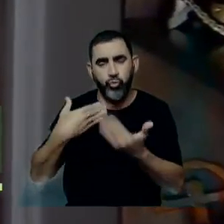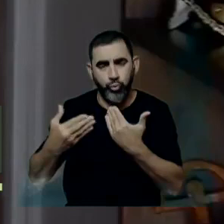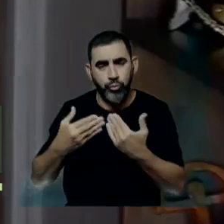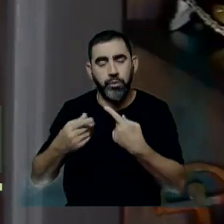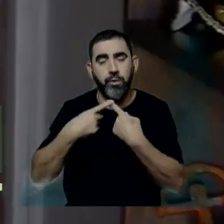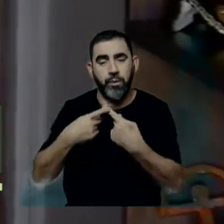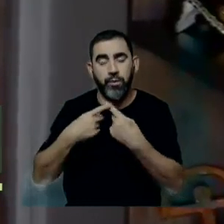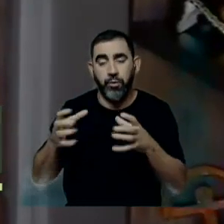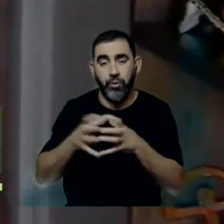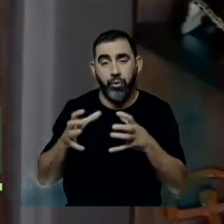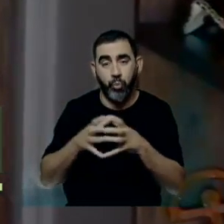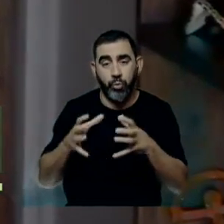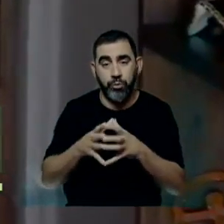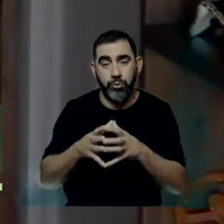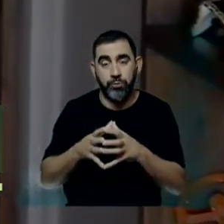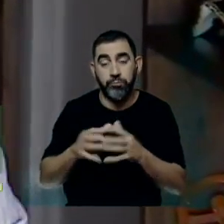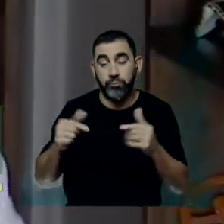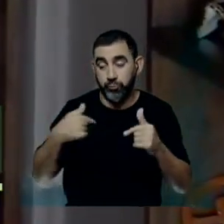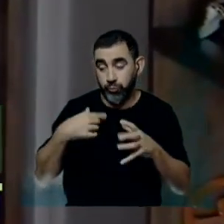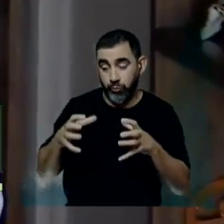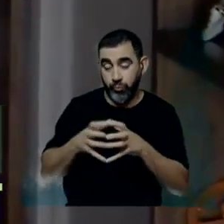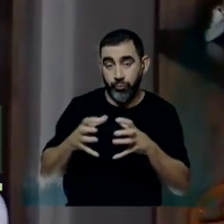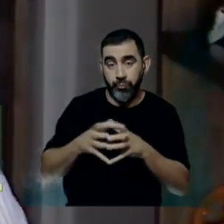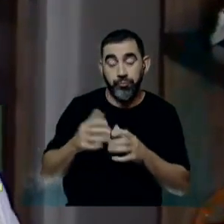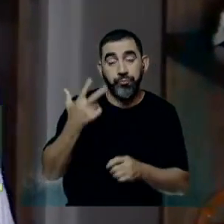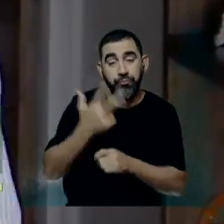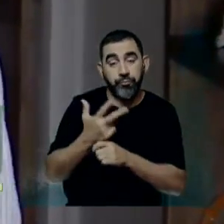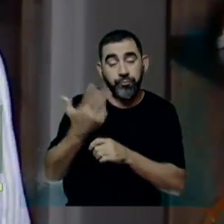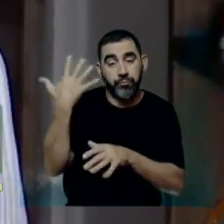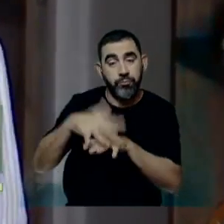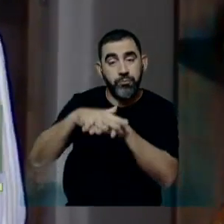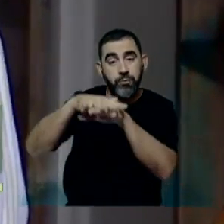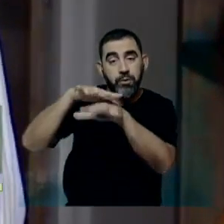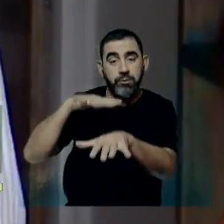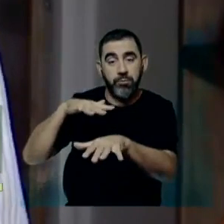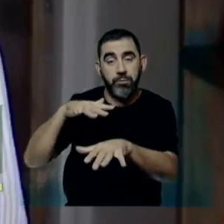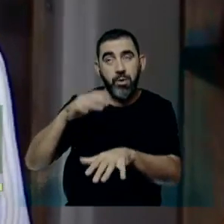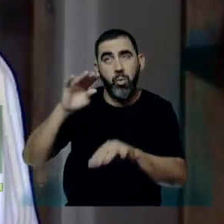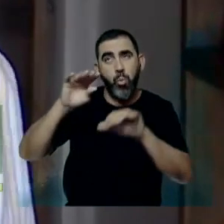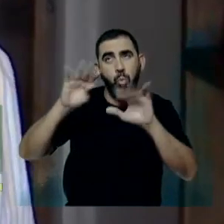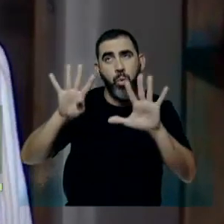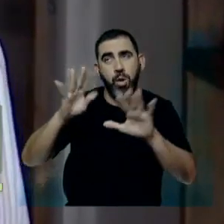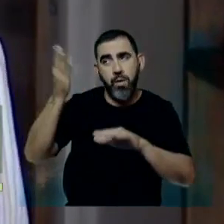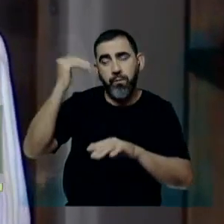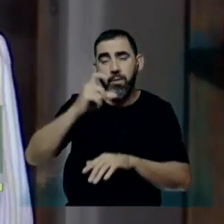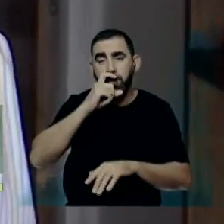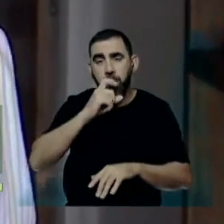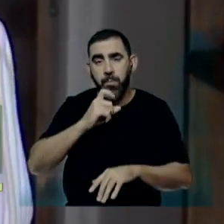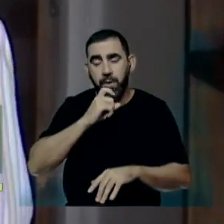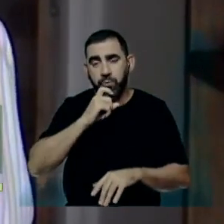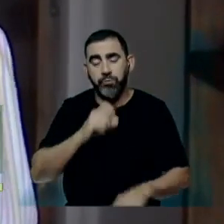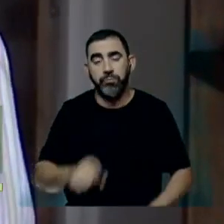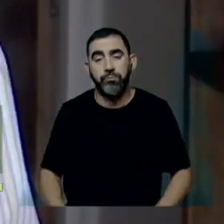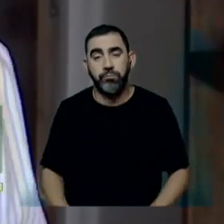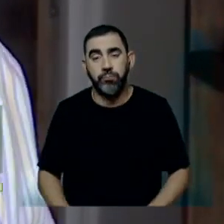en colectivo, y nosotros en plataforma tuvimos una tercera asamblea el día 9 pasado, donde